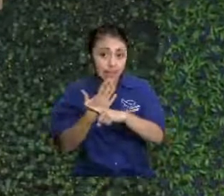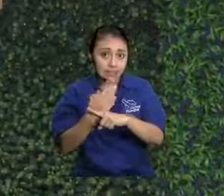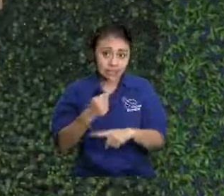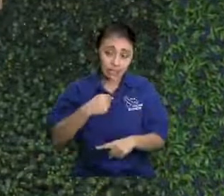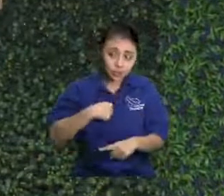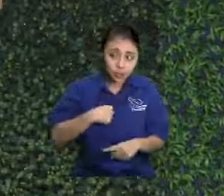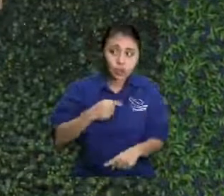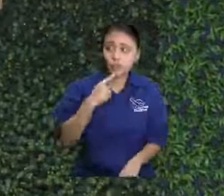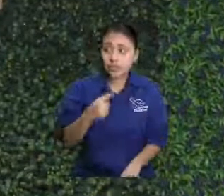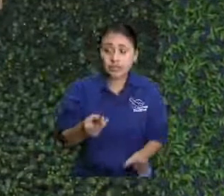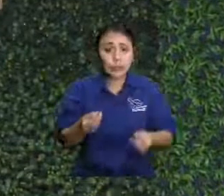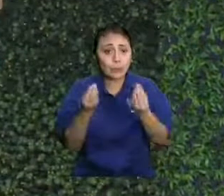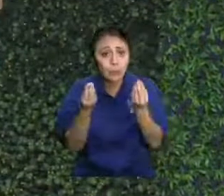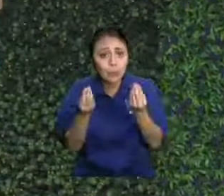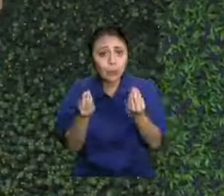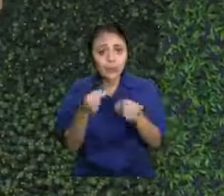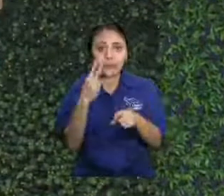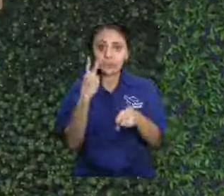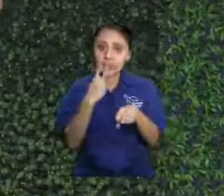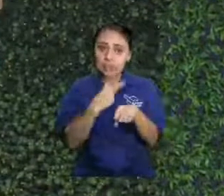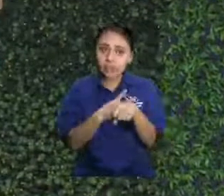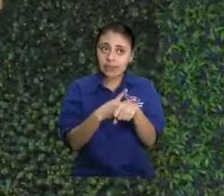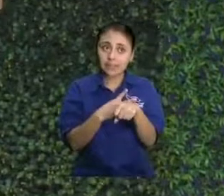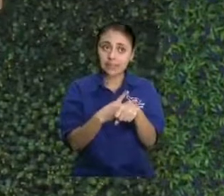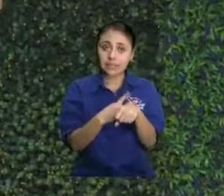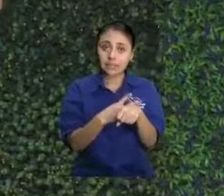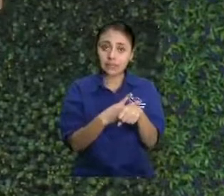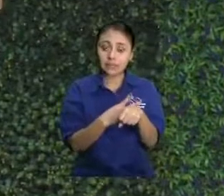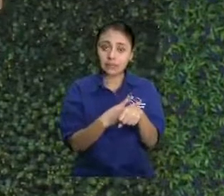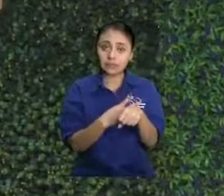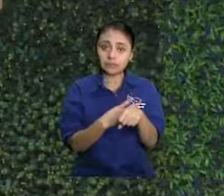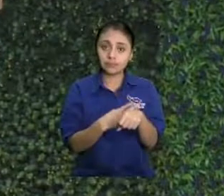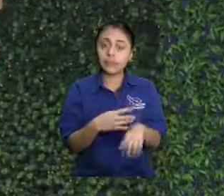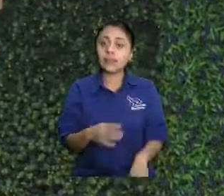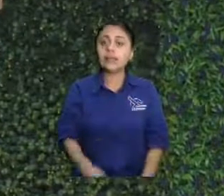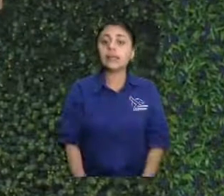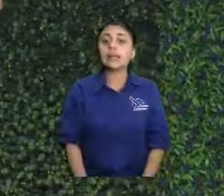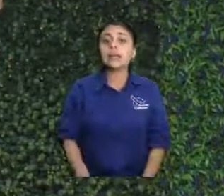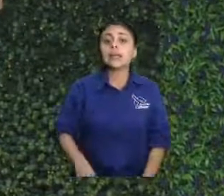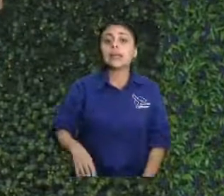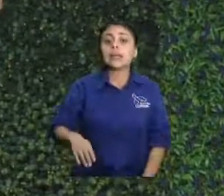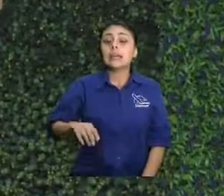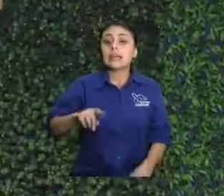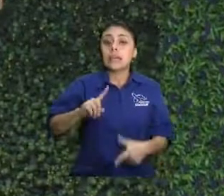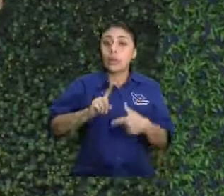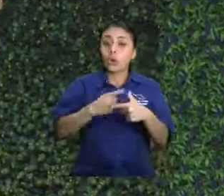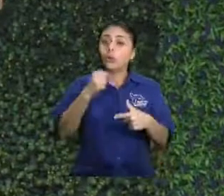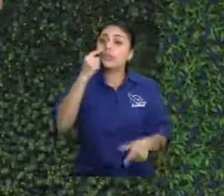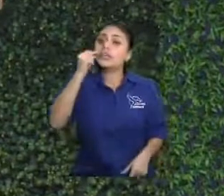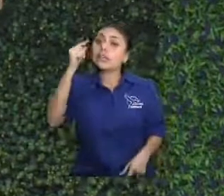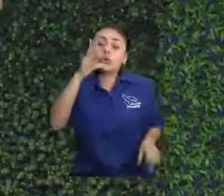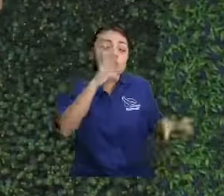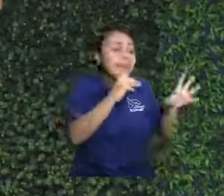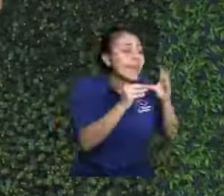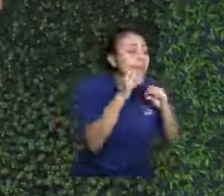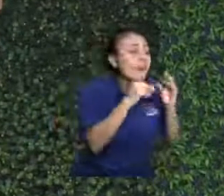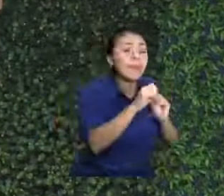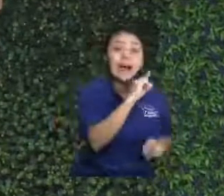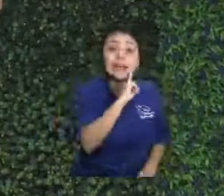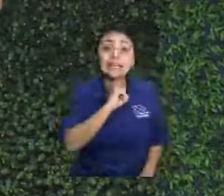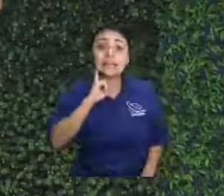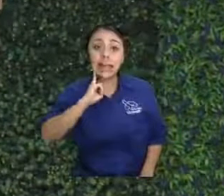muchas veces, basándonos en Hebreos 6, Hebreos 10 y 1 Corintios 10, que cuando el Señor le está hablando a Israel, nos está